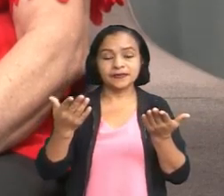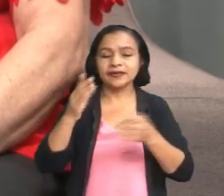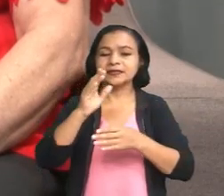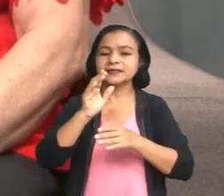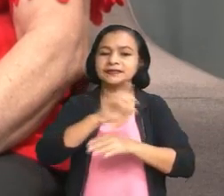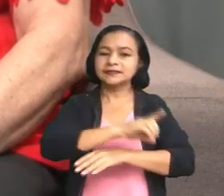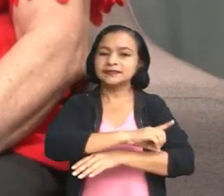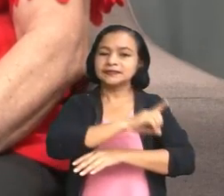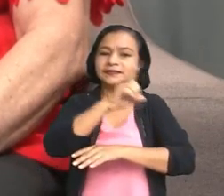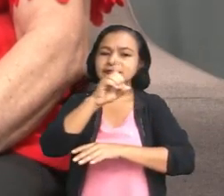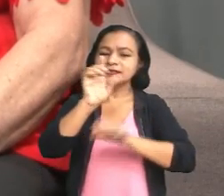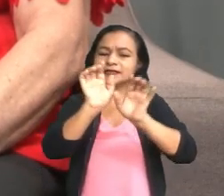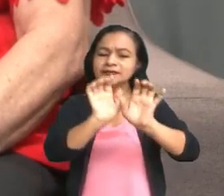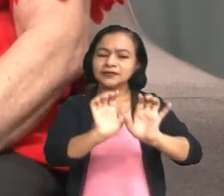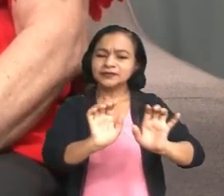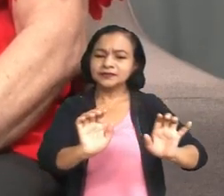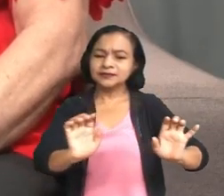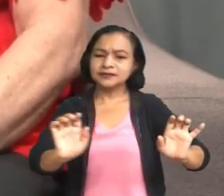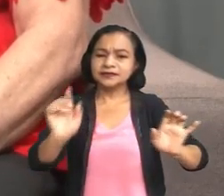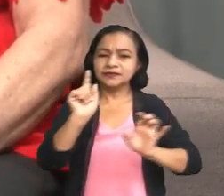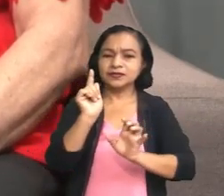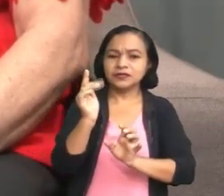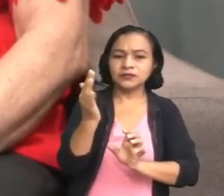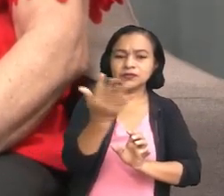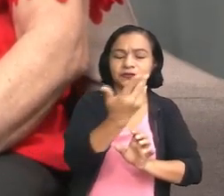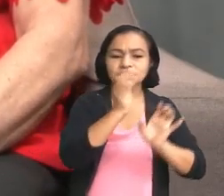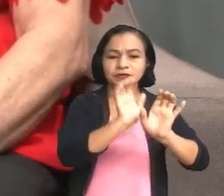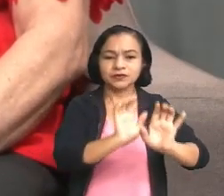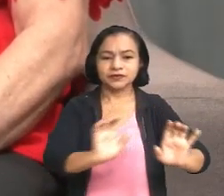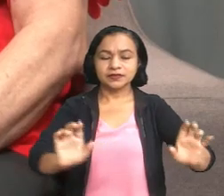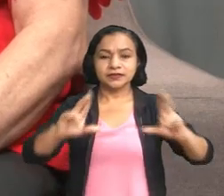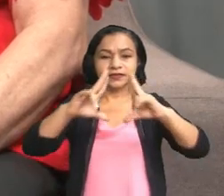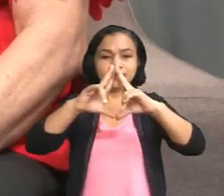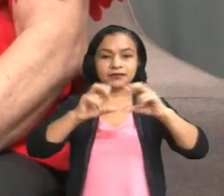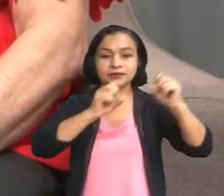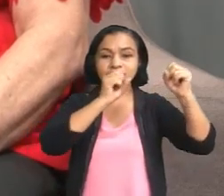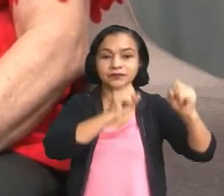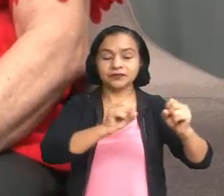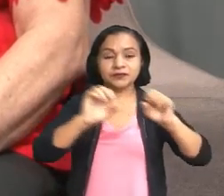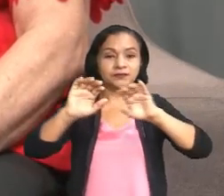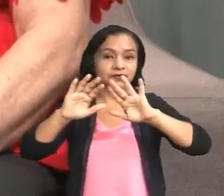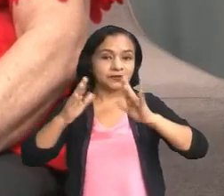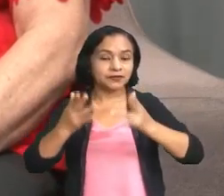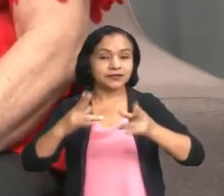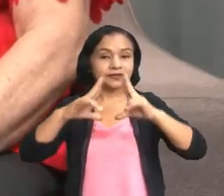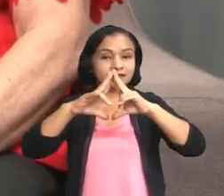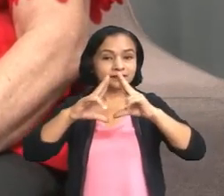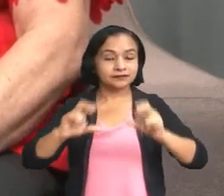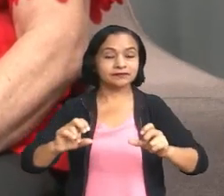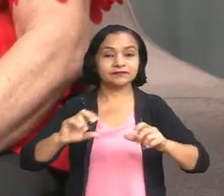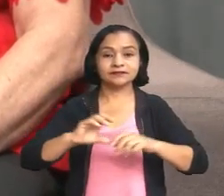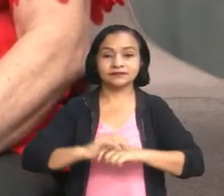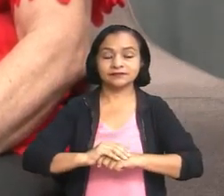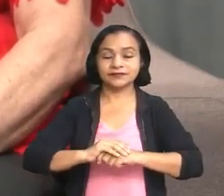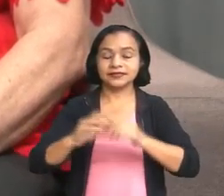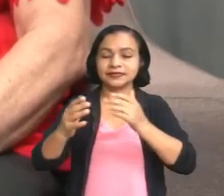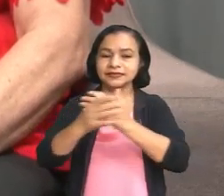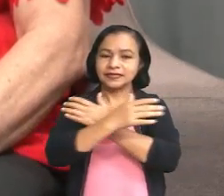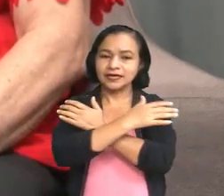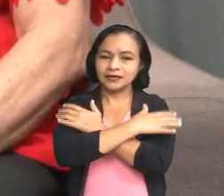Niñez Nicaragüense, el Día de los Niños y las Niñas Nicaragüense. Nuestro